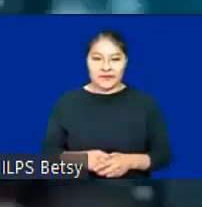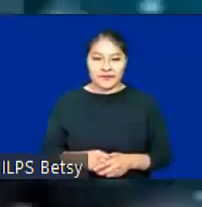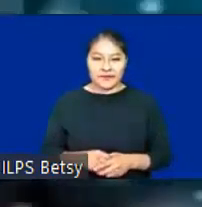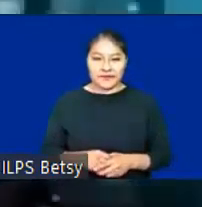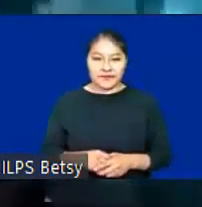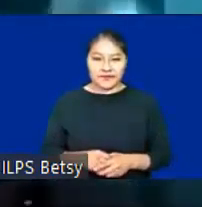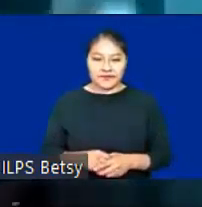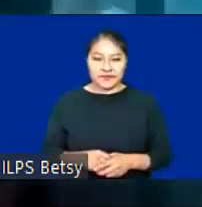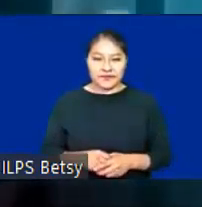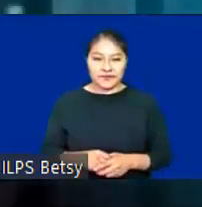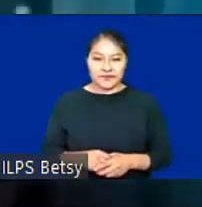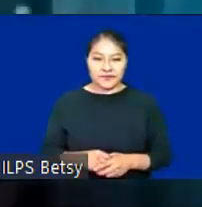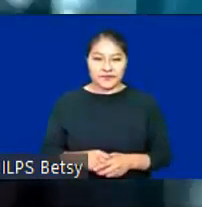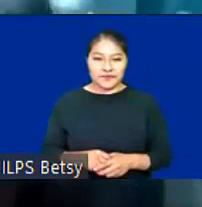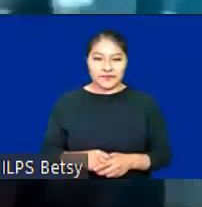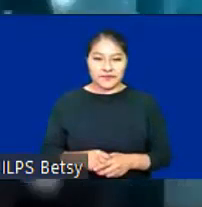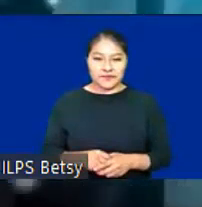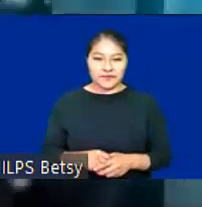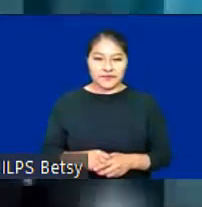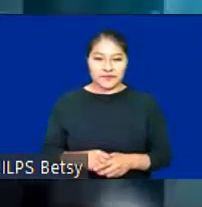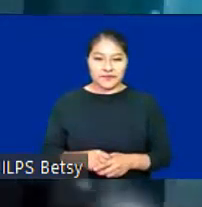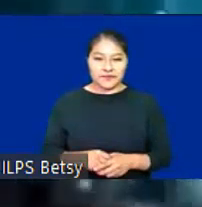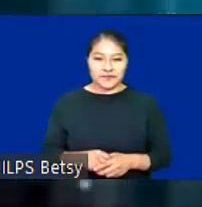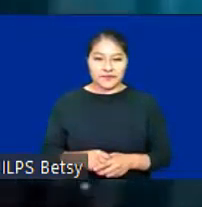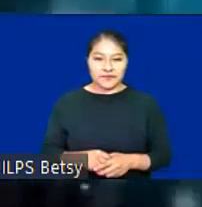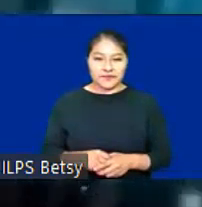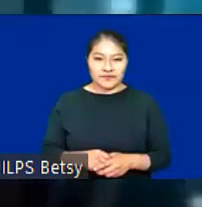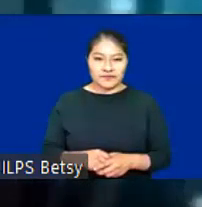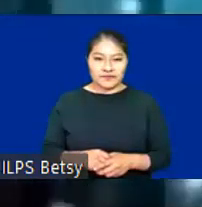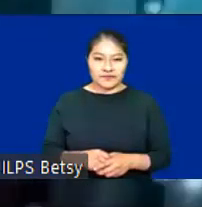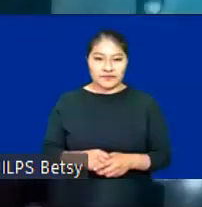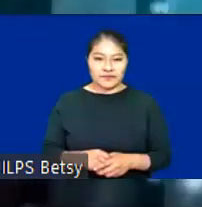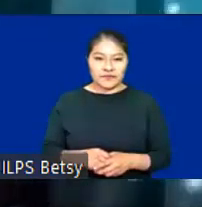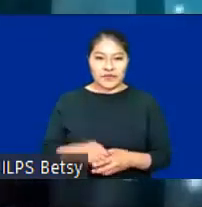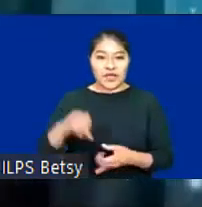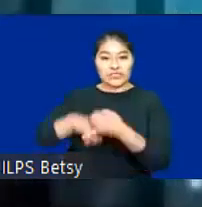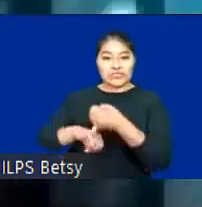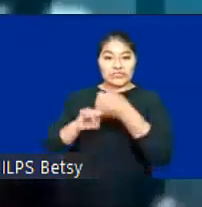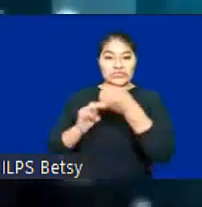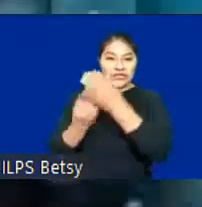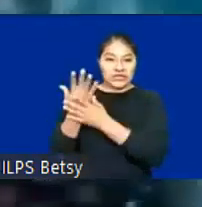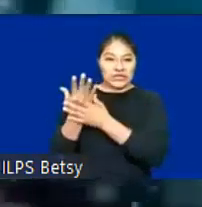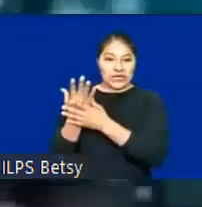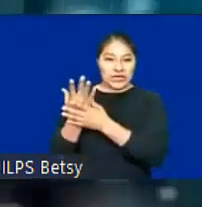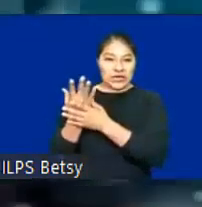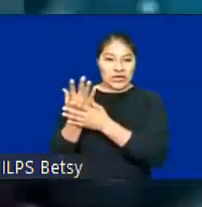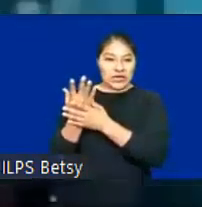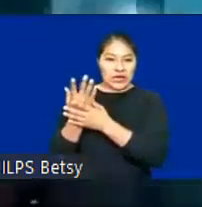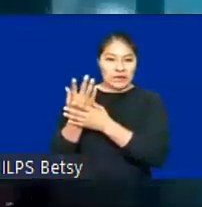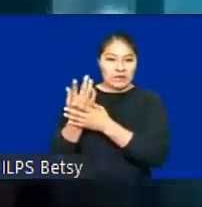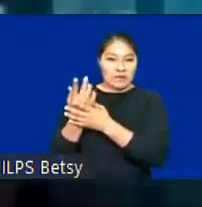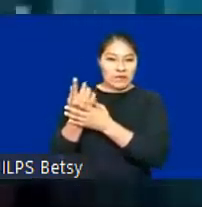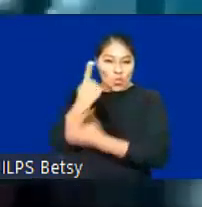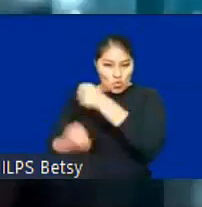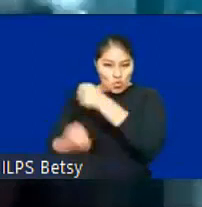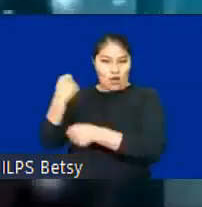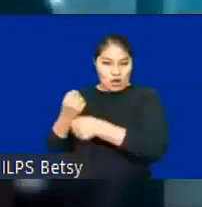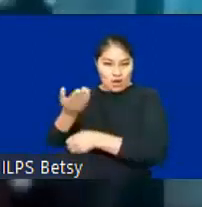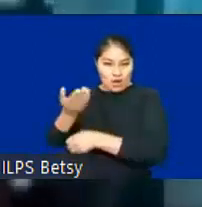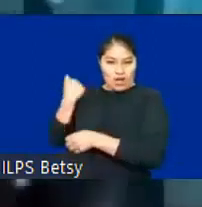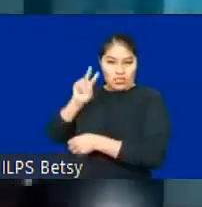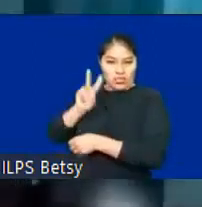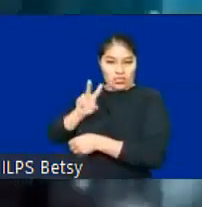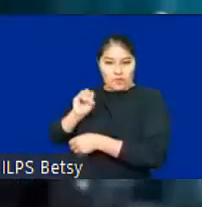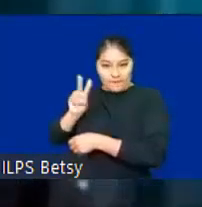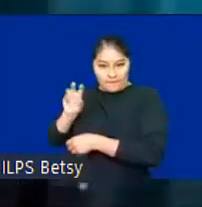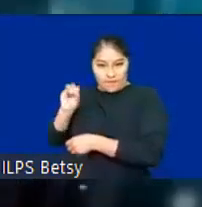desde el mes de septiembre del año pasado, 2020, empezamos sobre esta plataforma CID la incorporación de la totalidad de